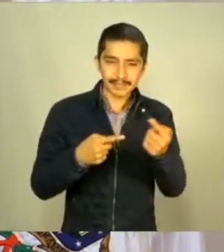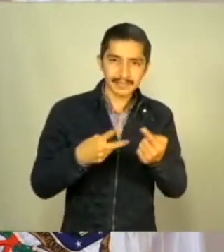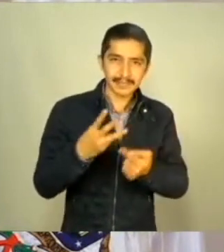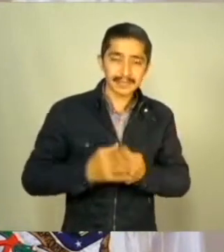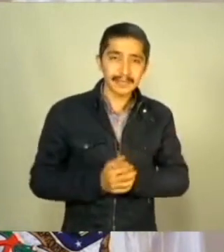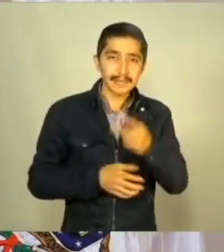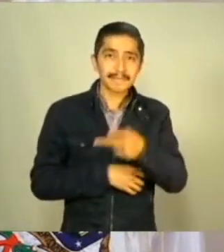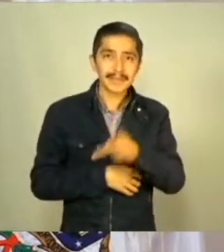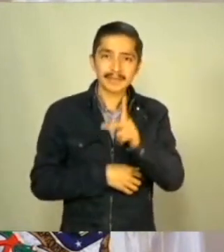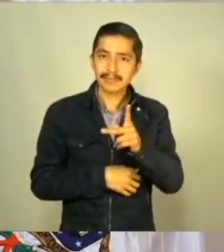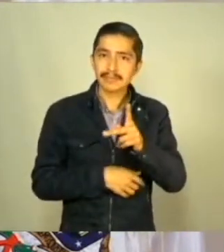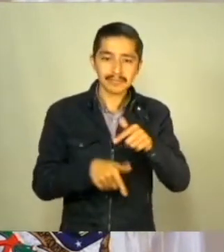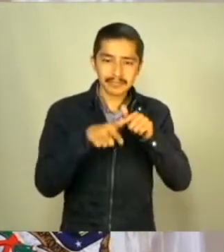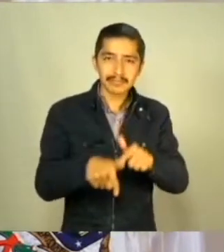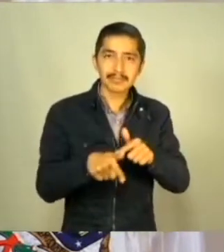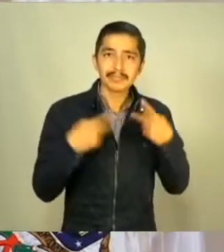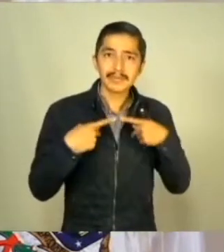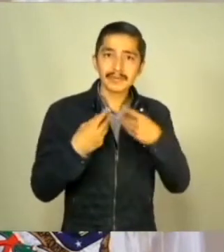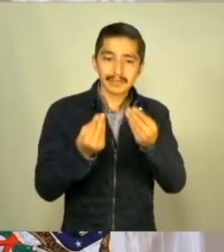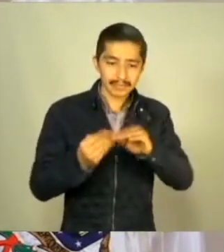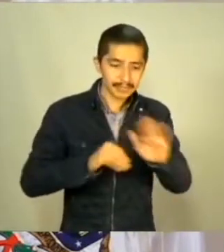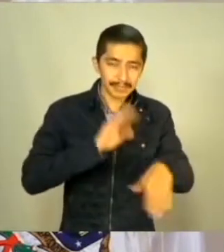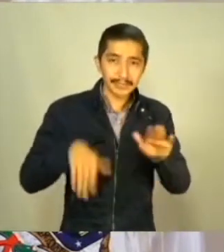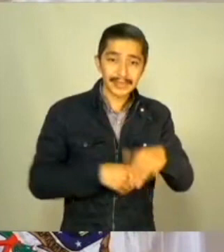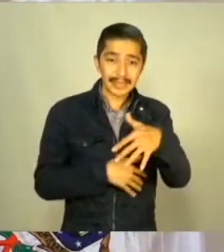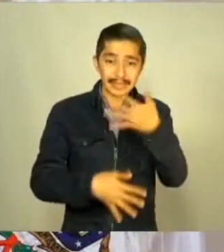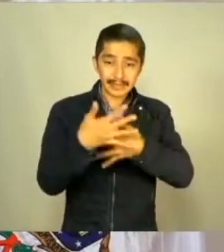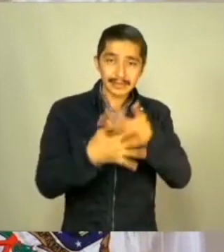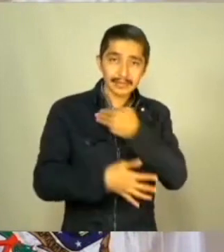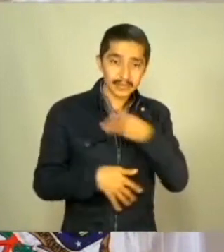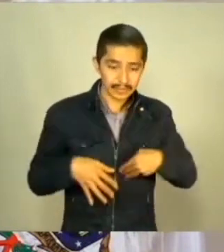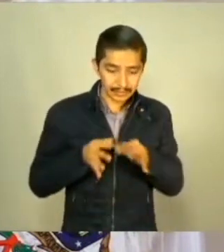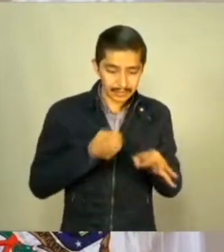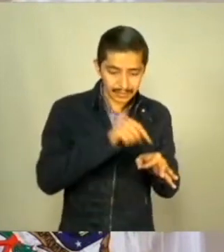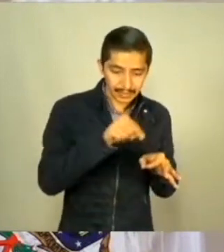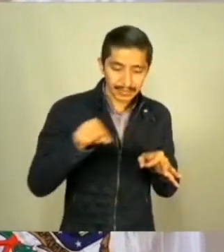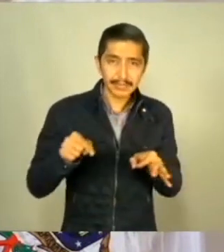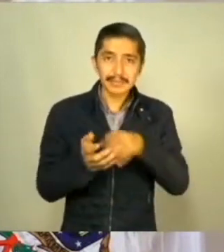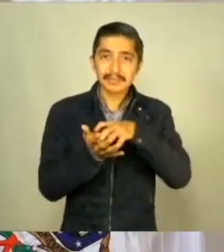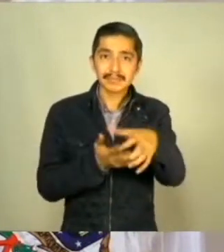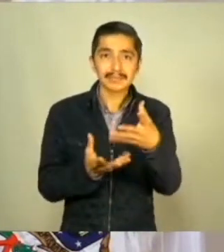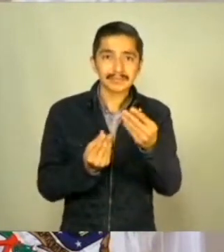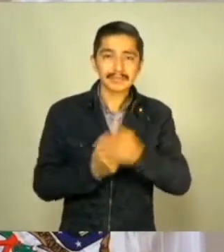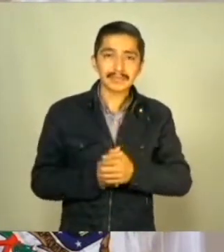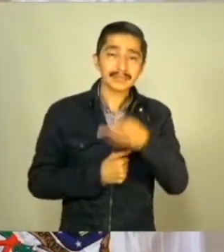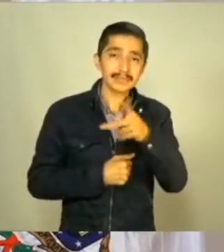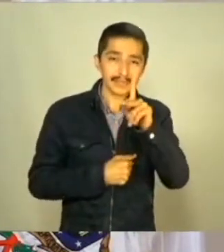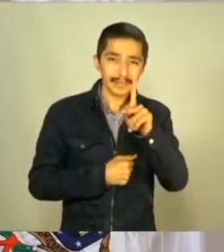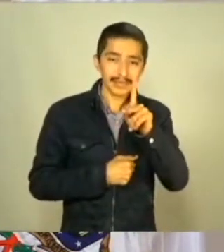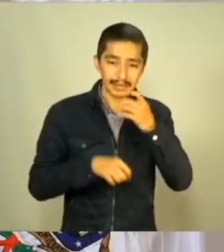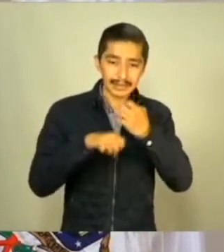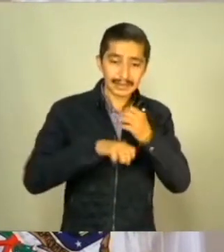sigue muriendo mucha gente en estos 15 municipios y aunque en el resto del estado el número de defunciones